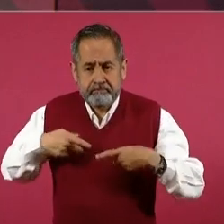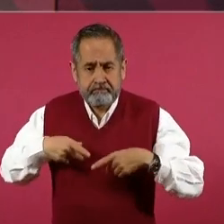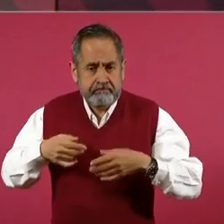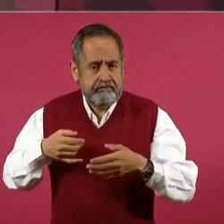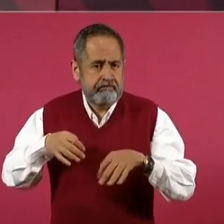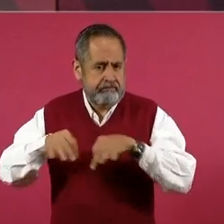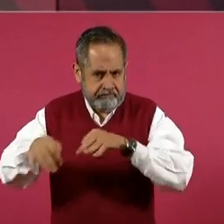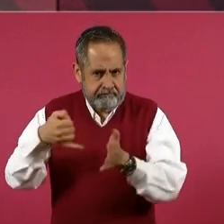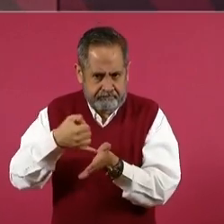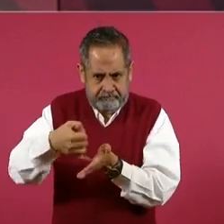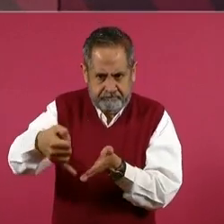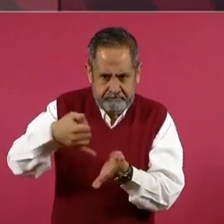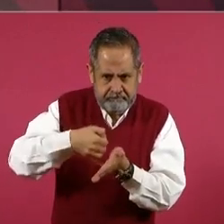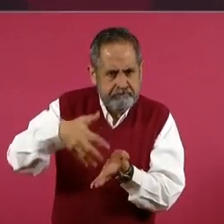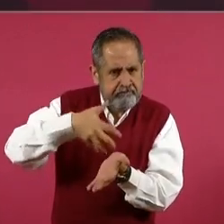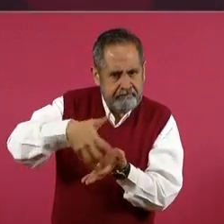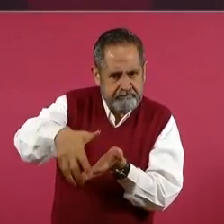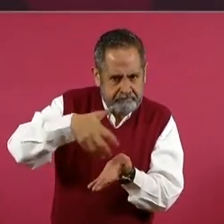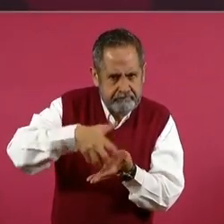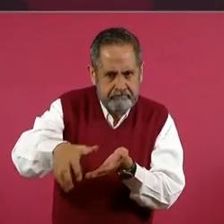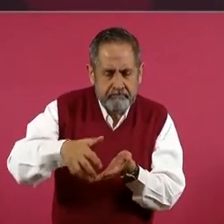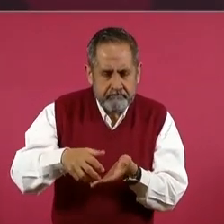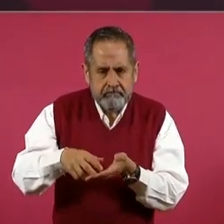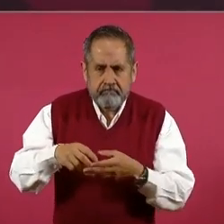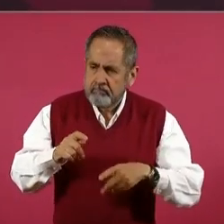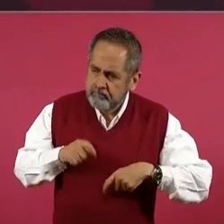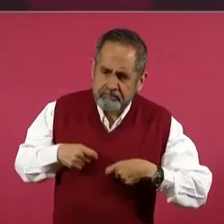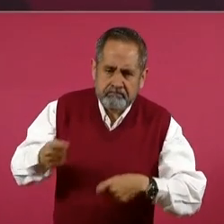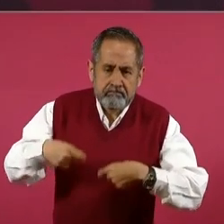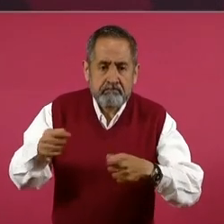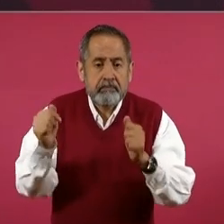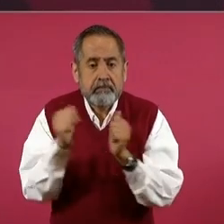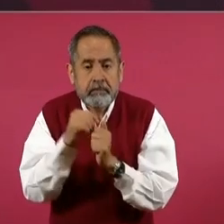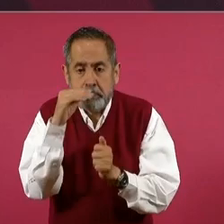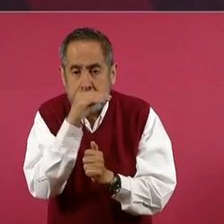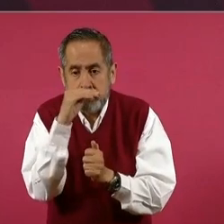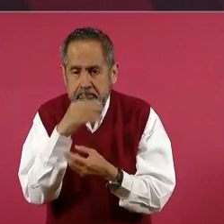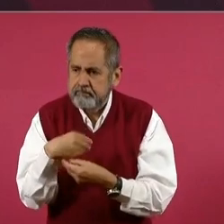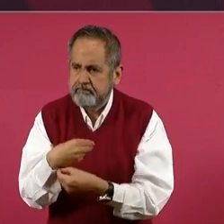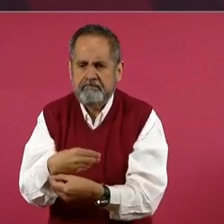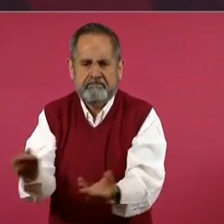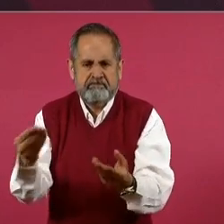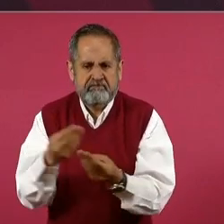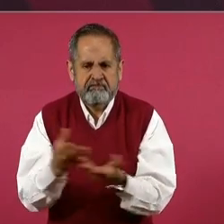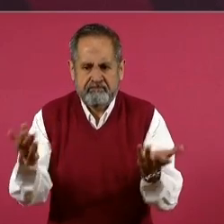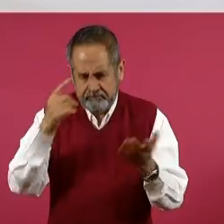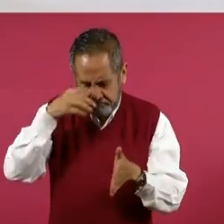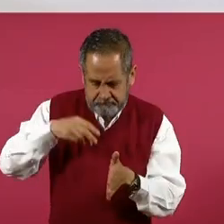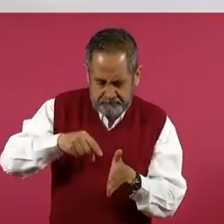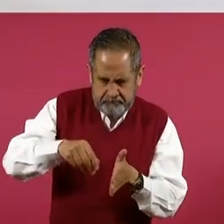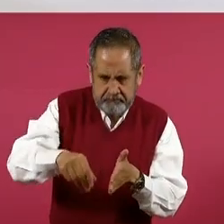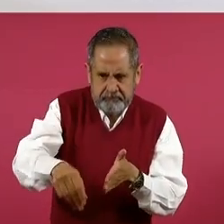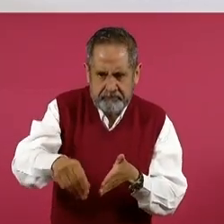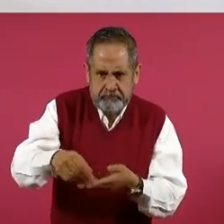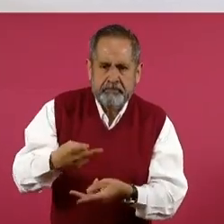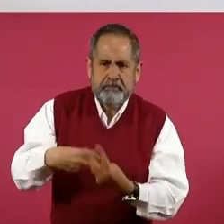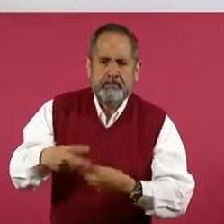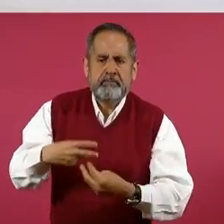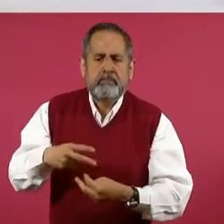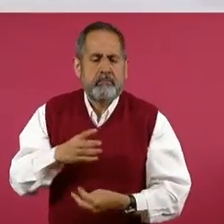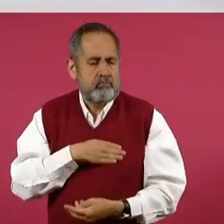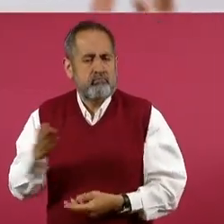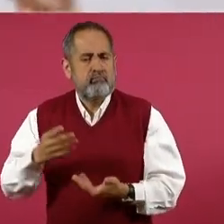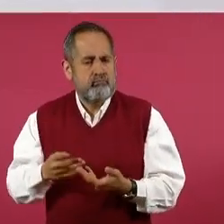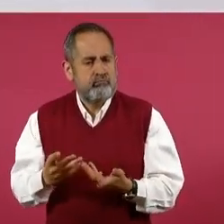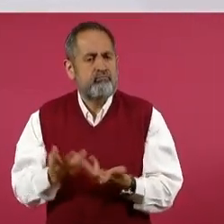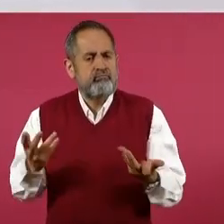productores del campo de manera gratuita, pero no todo el fertilizante